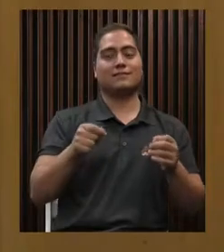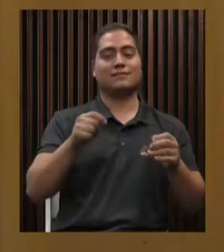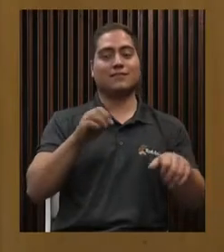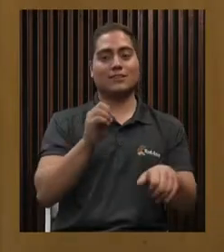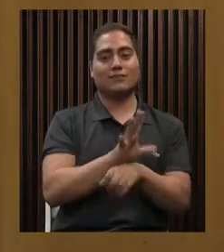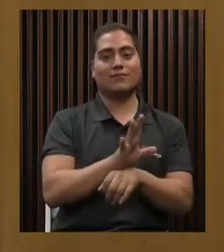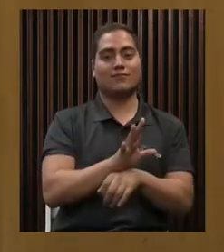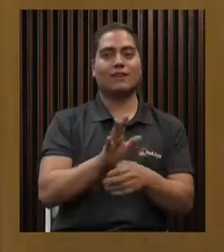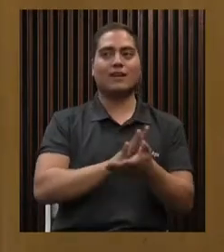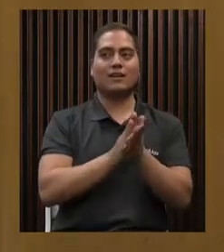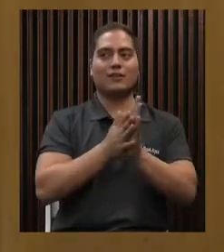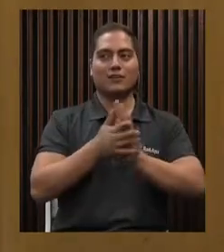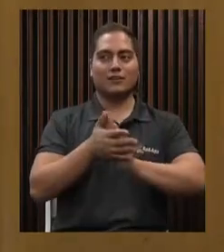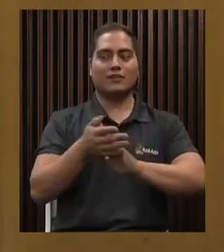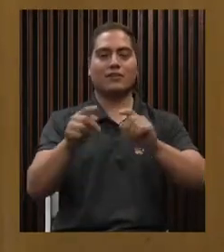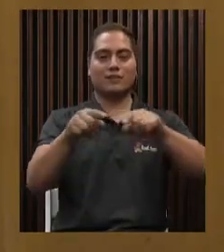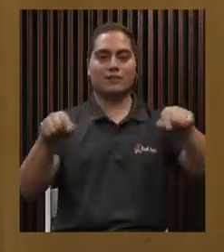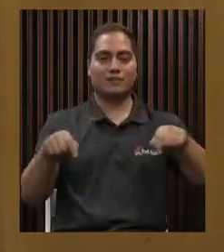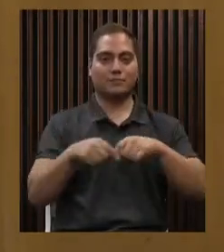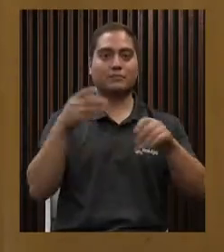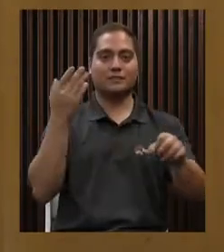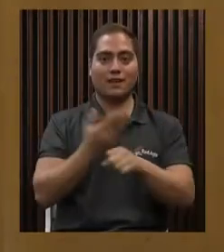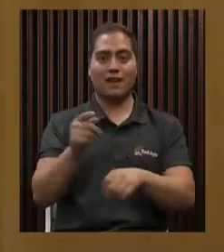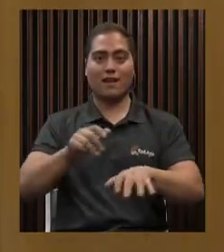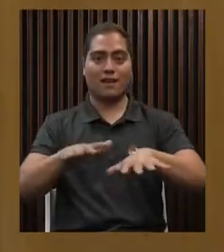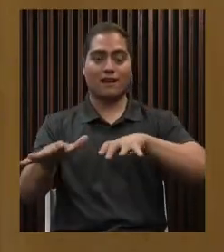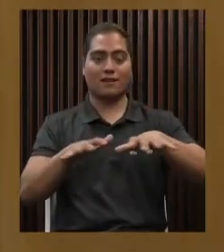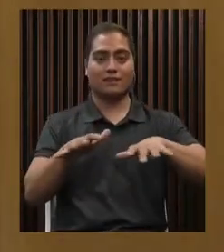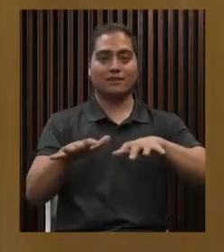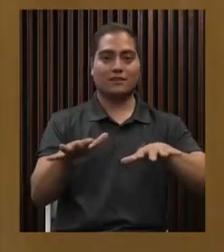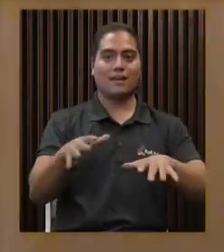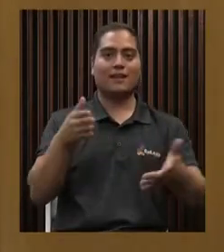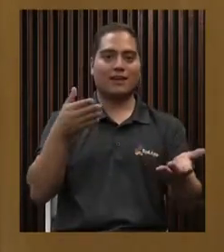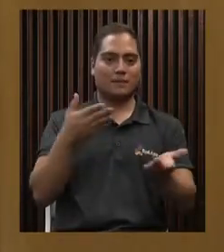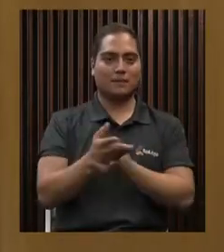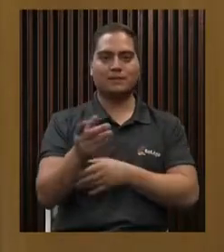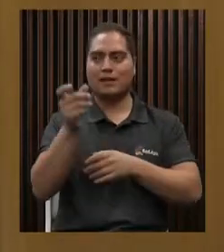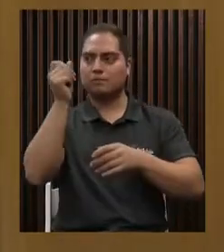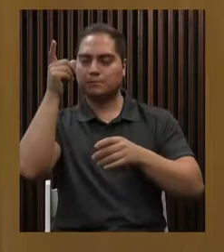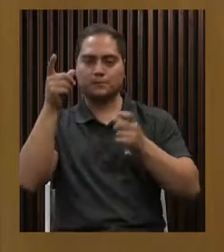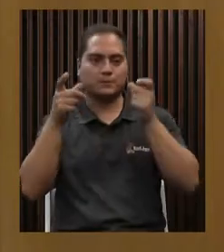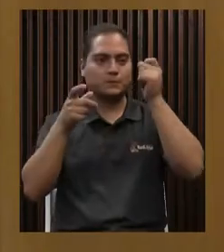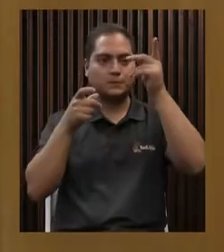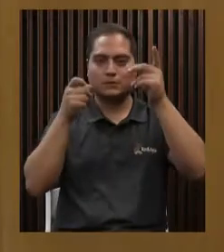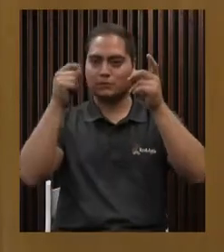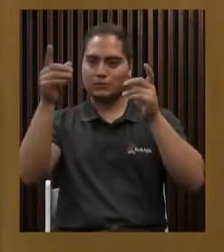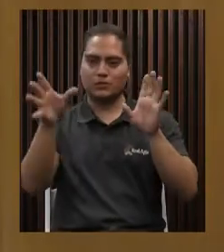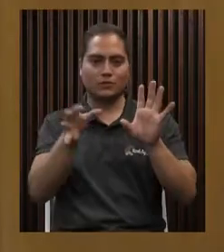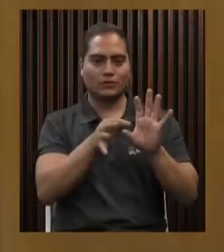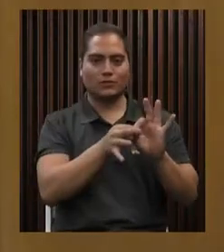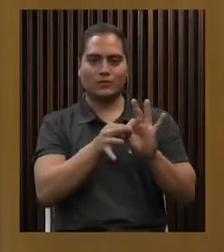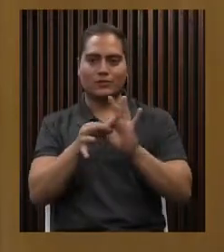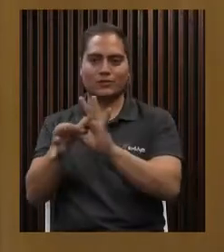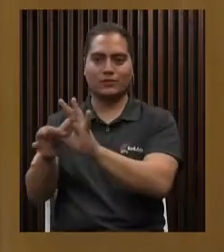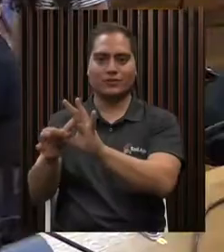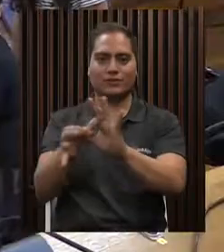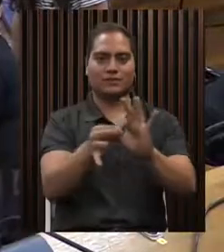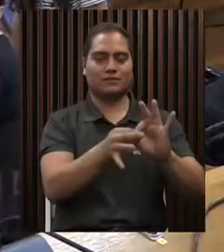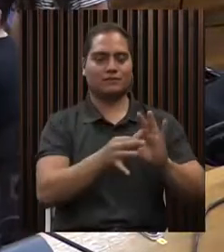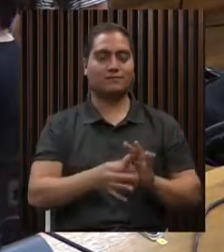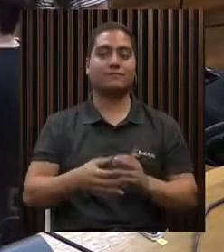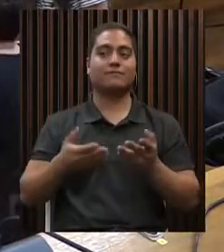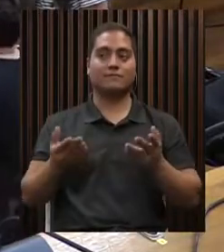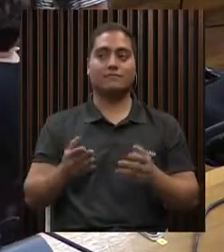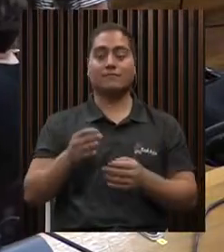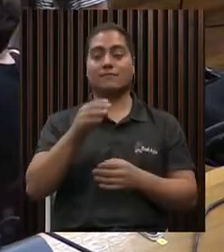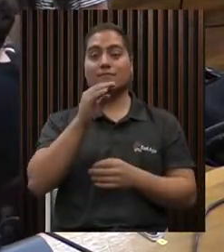de la bambalina que ocurre aquí en estas actividades se comienzan a entender, tienen un todo. Y ahí, por